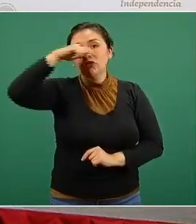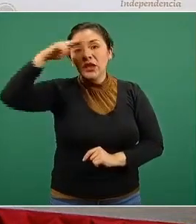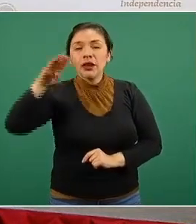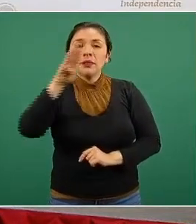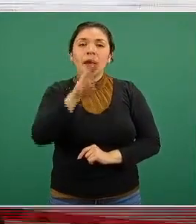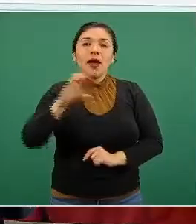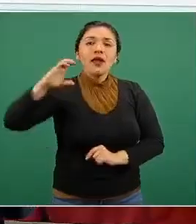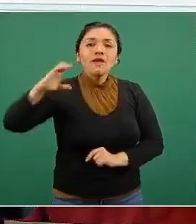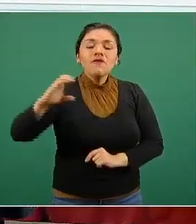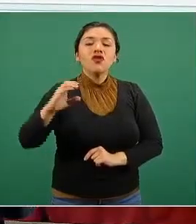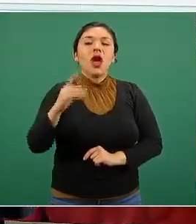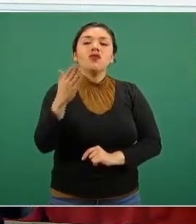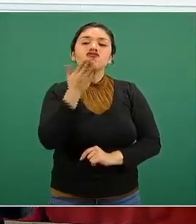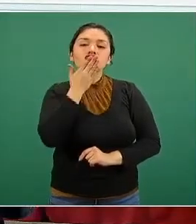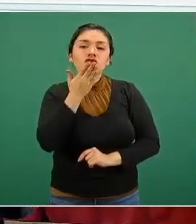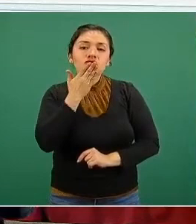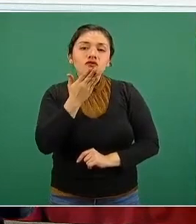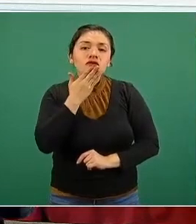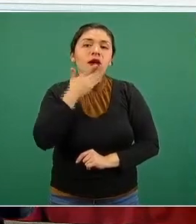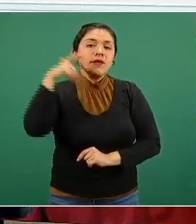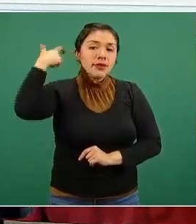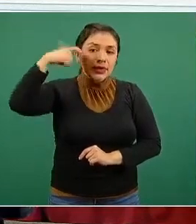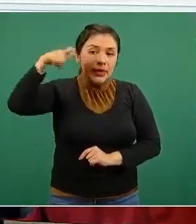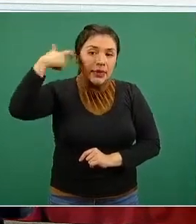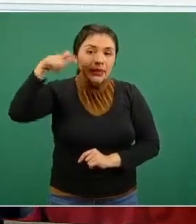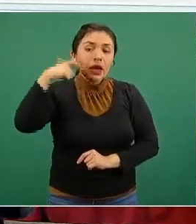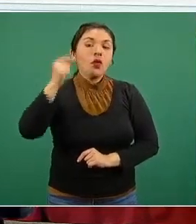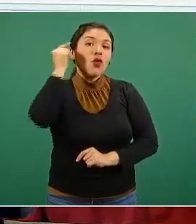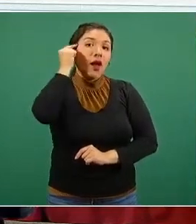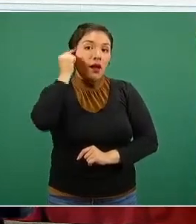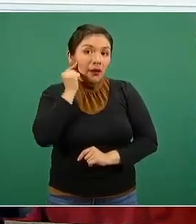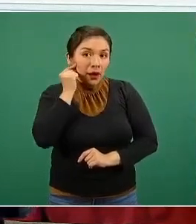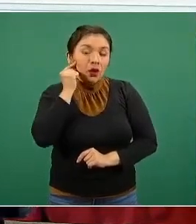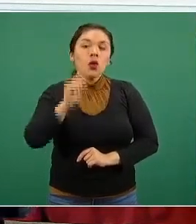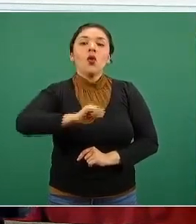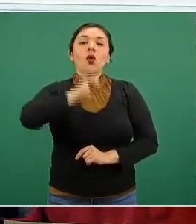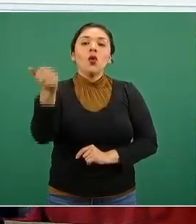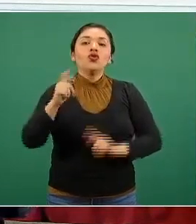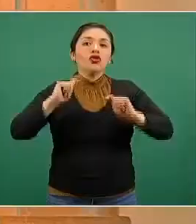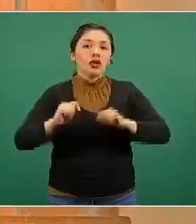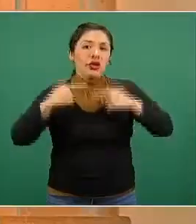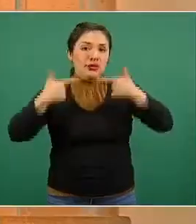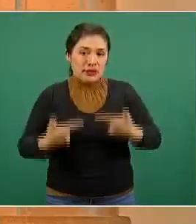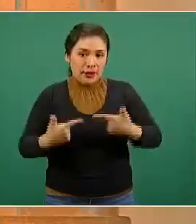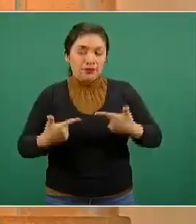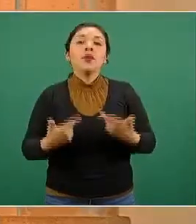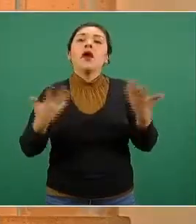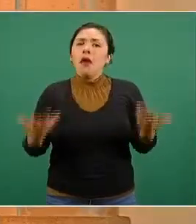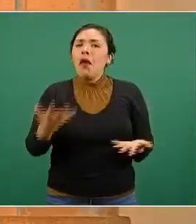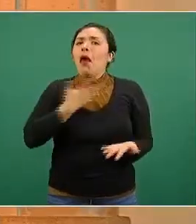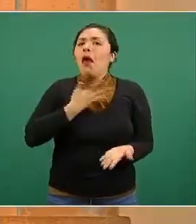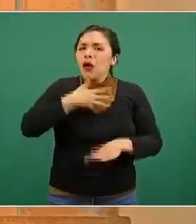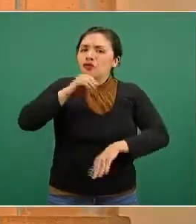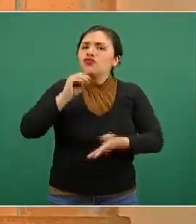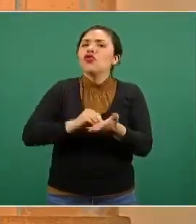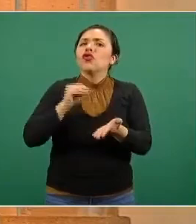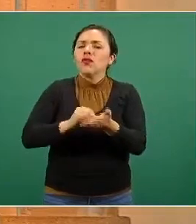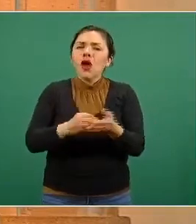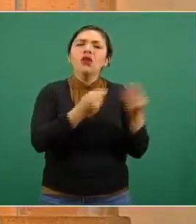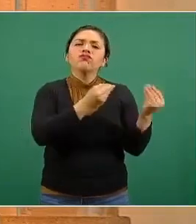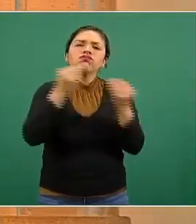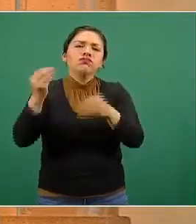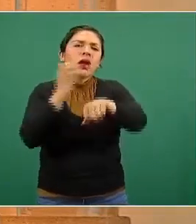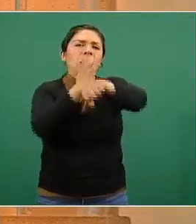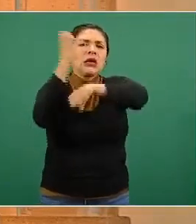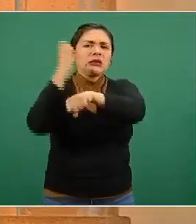Baja California, a Sonora, a Querétaro, a Guerrero y a Tlaxcala. Todavía la mayor cantidad